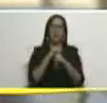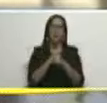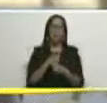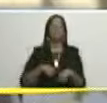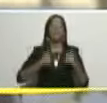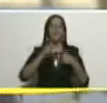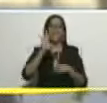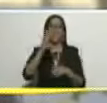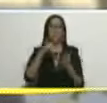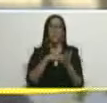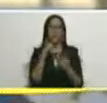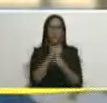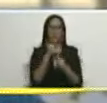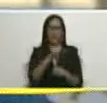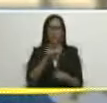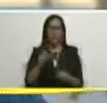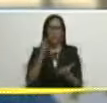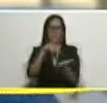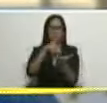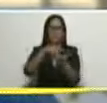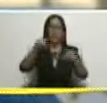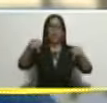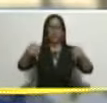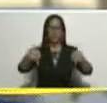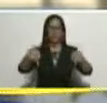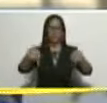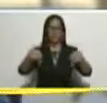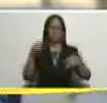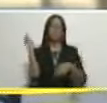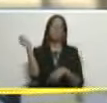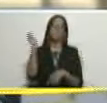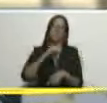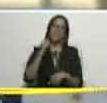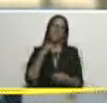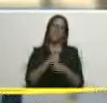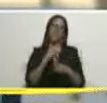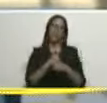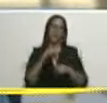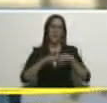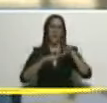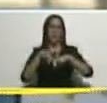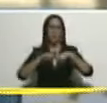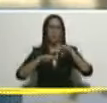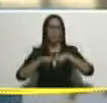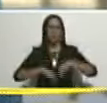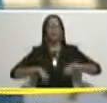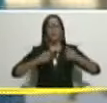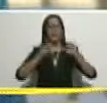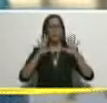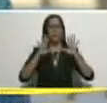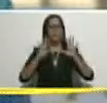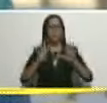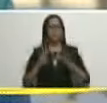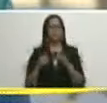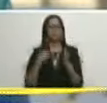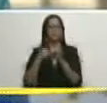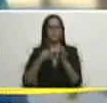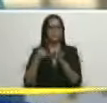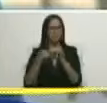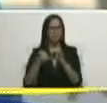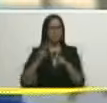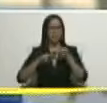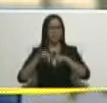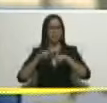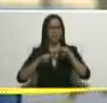5.000 trabajadores participaron aquí, meses de trabajo para construir más de 19 instalaciones de